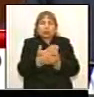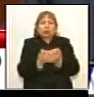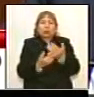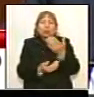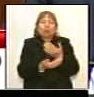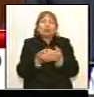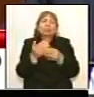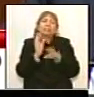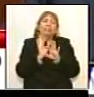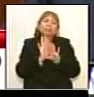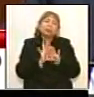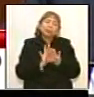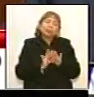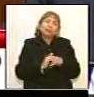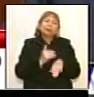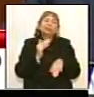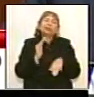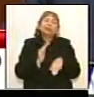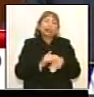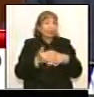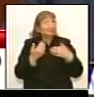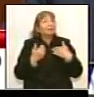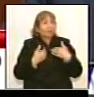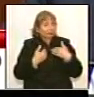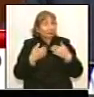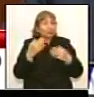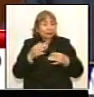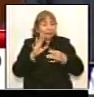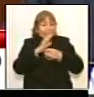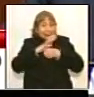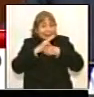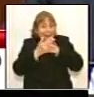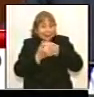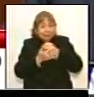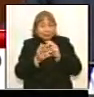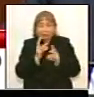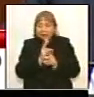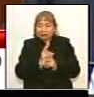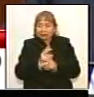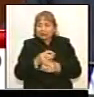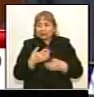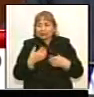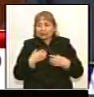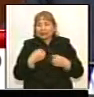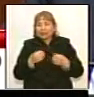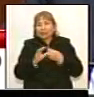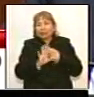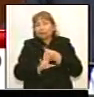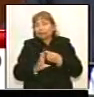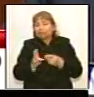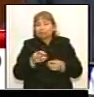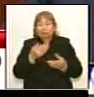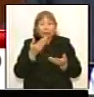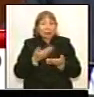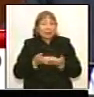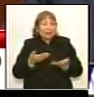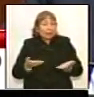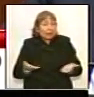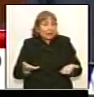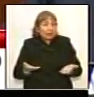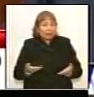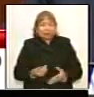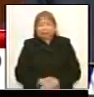de seda. Esta ley tiene nombre propio, se están queriendo curar en salud. Es decir, como están previendo...